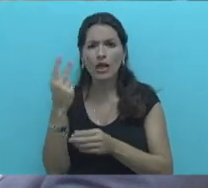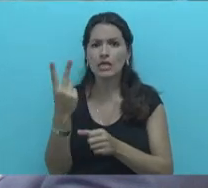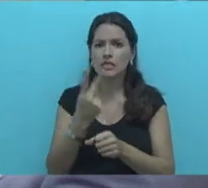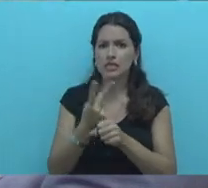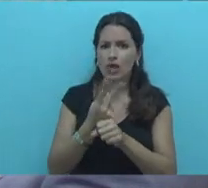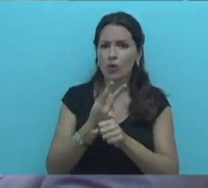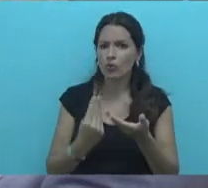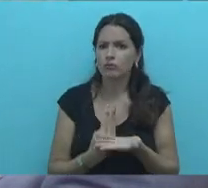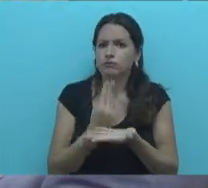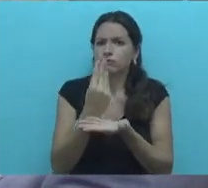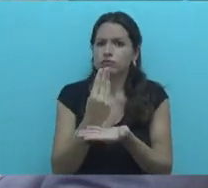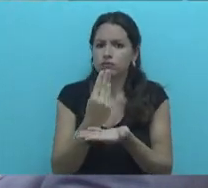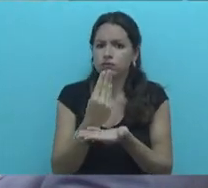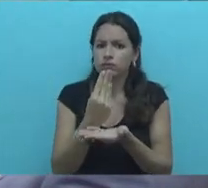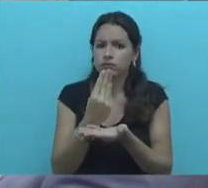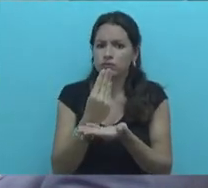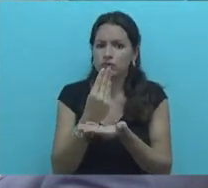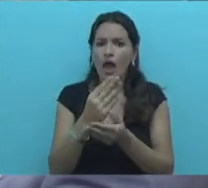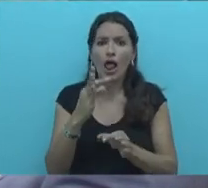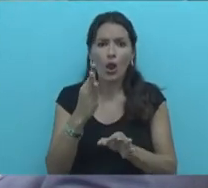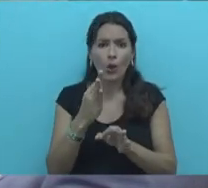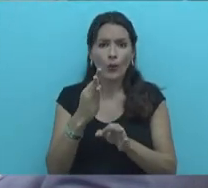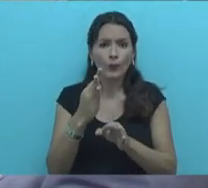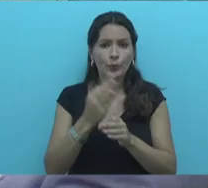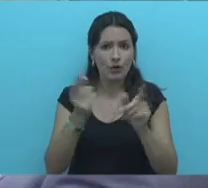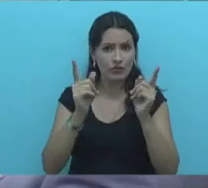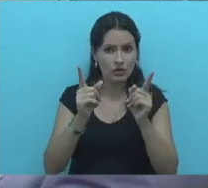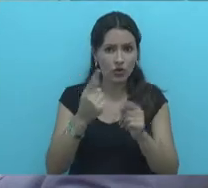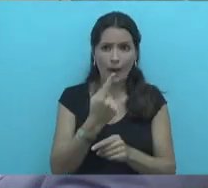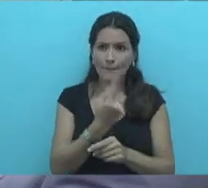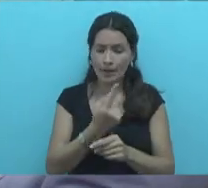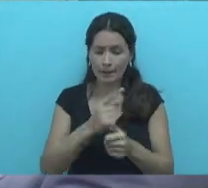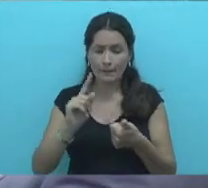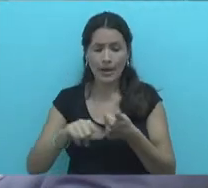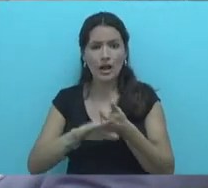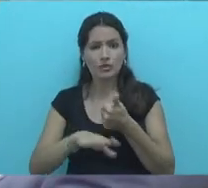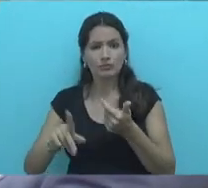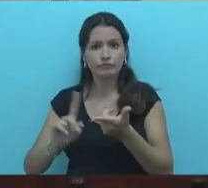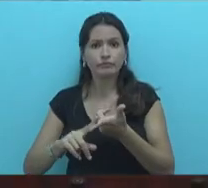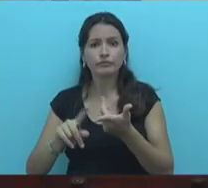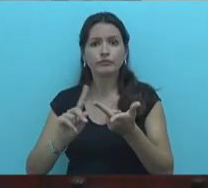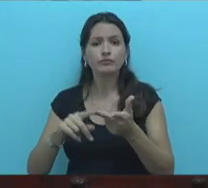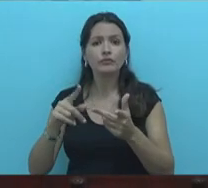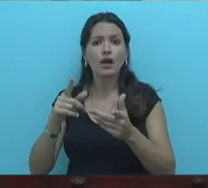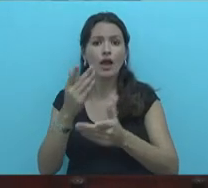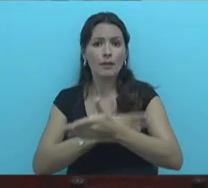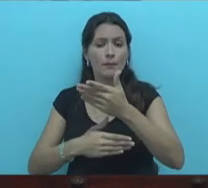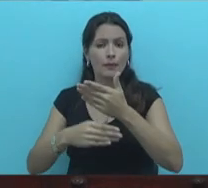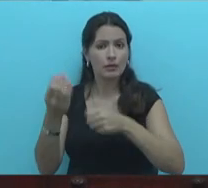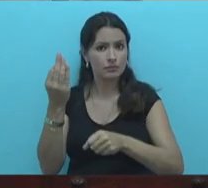de ascenso de nivel primario, especial e inicial. Bien, gracias, diputada. Diputado Ejimán, tiene uso de la palabra.